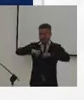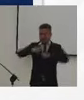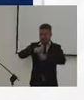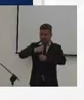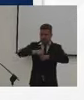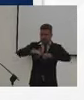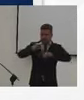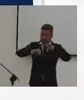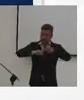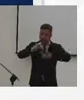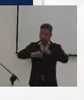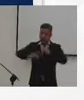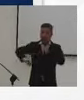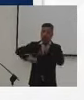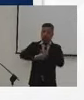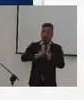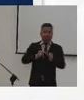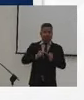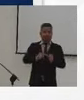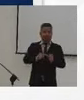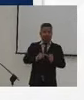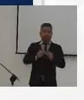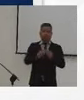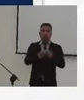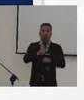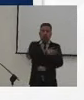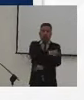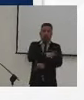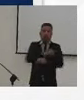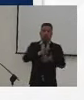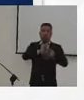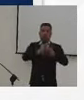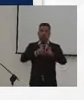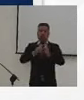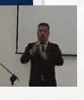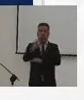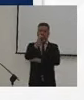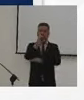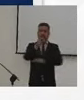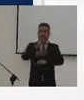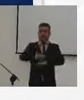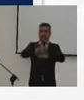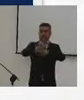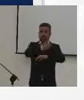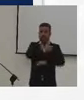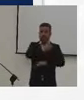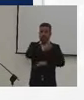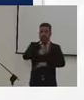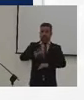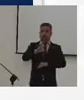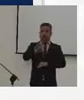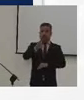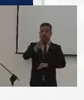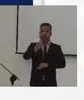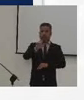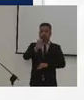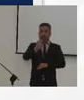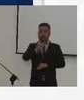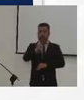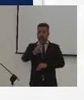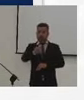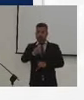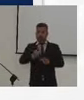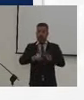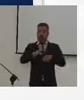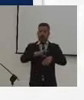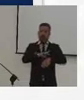con el apoyo incondicional del Comité Olímpico Colombiano y cabeza del doctor Baltasar Medina, del